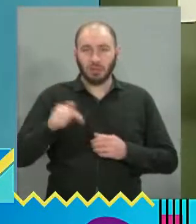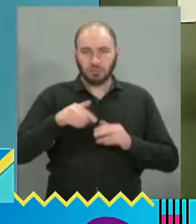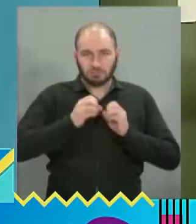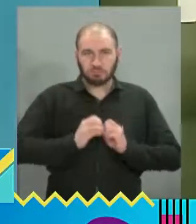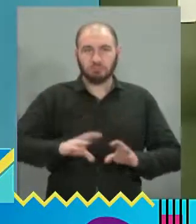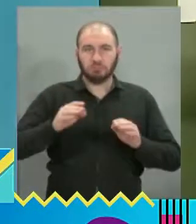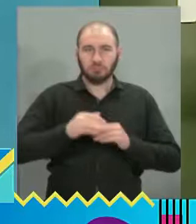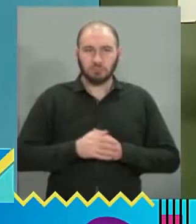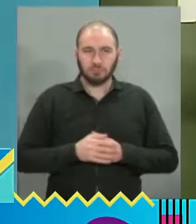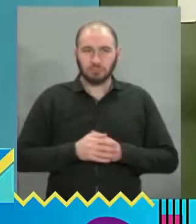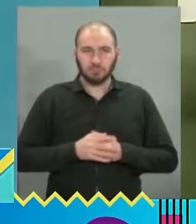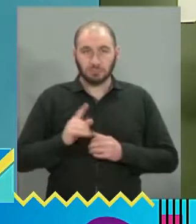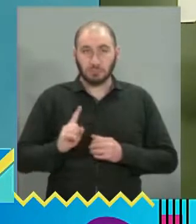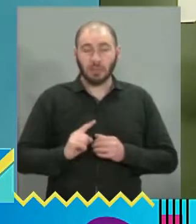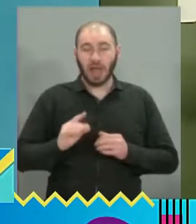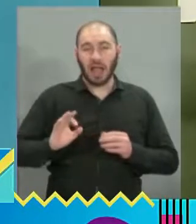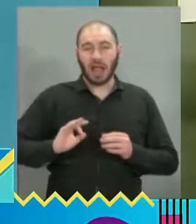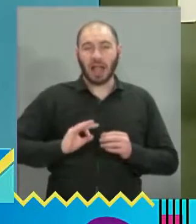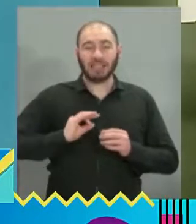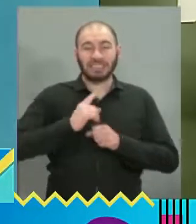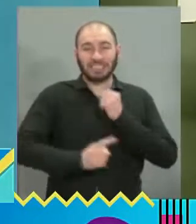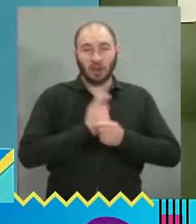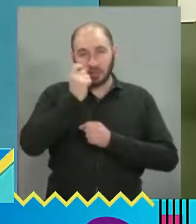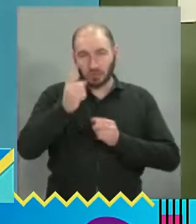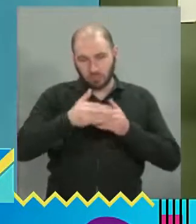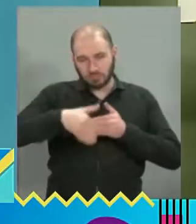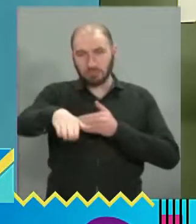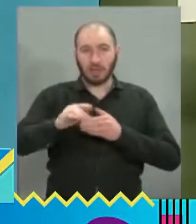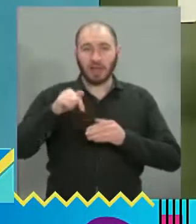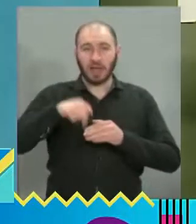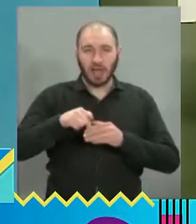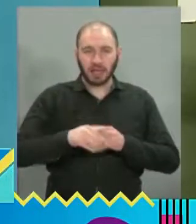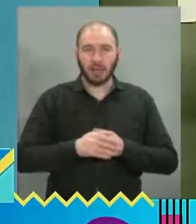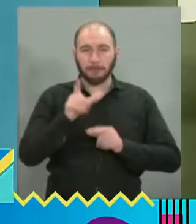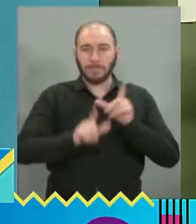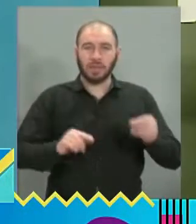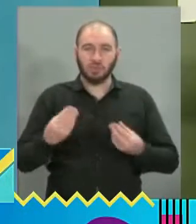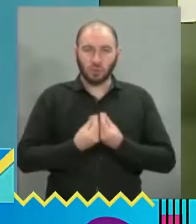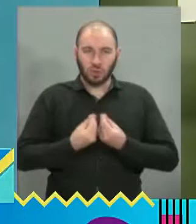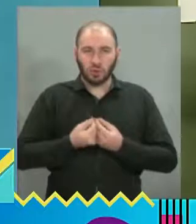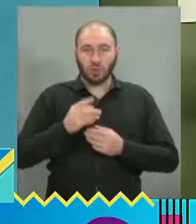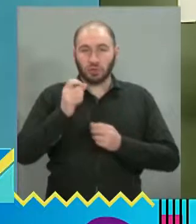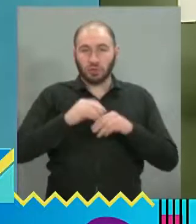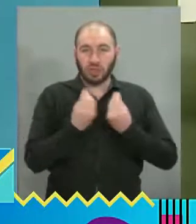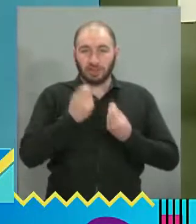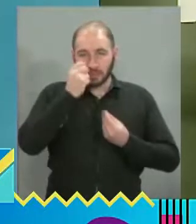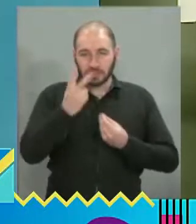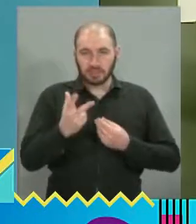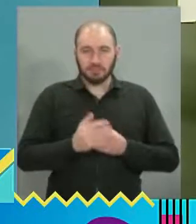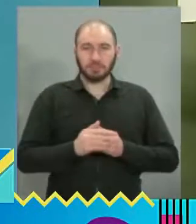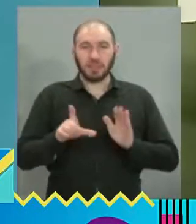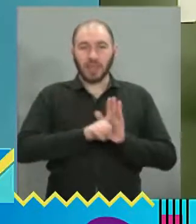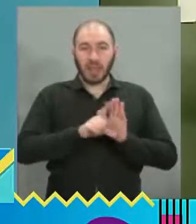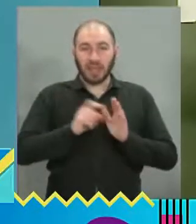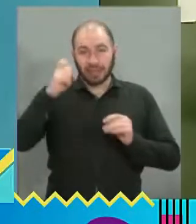partir de la primera década, ¿sí?, del siglo XXI. A partir de allí fueron muchos los países, lo decimos, 23 países que